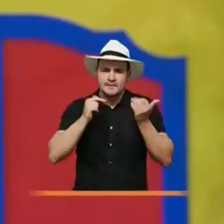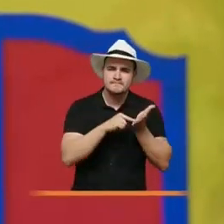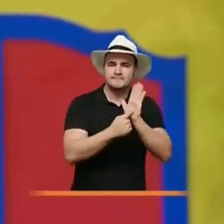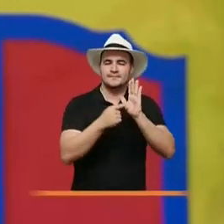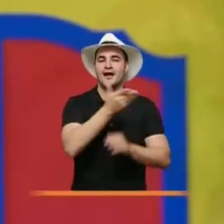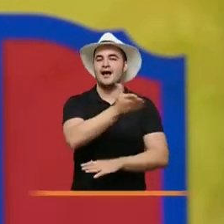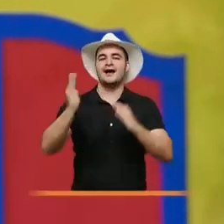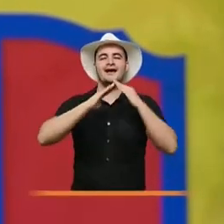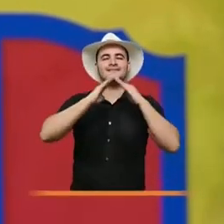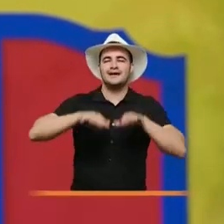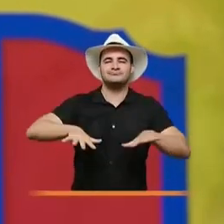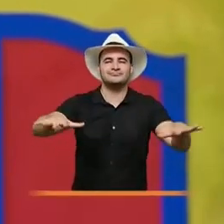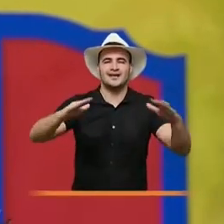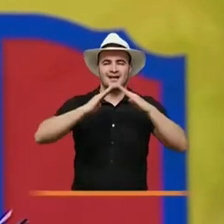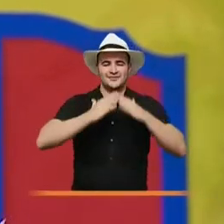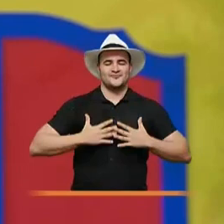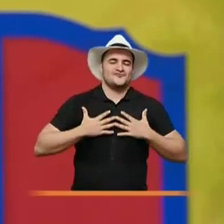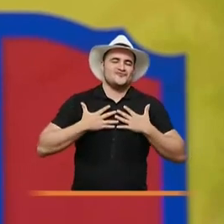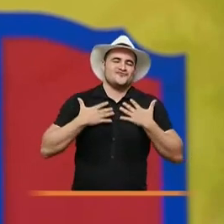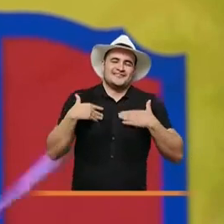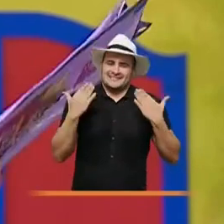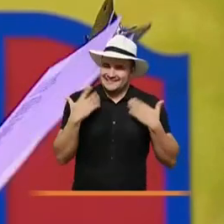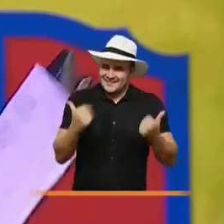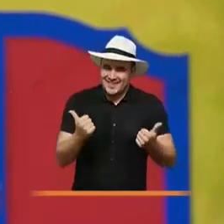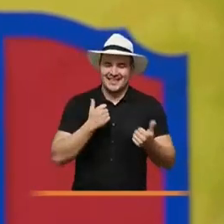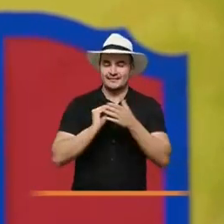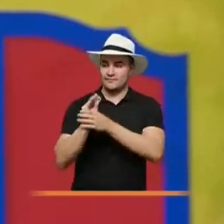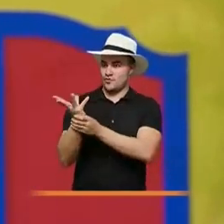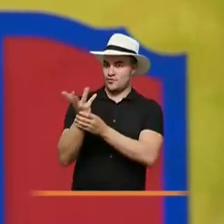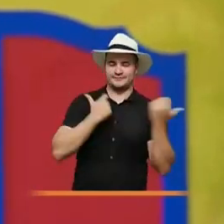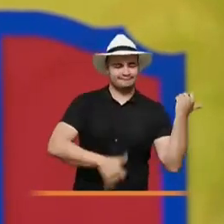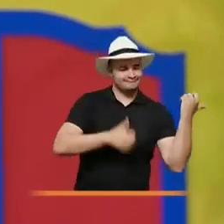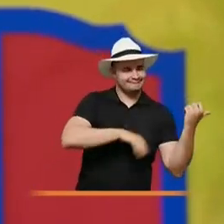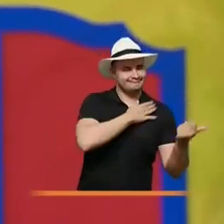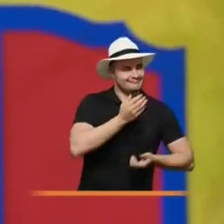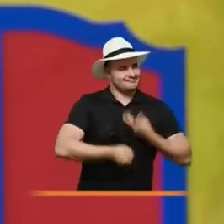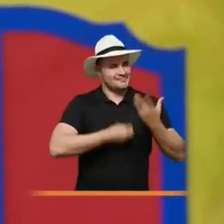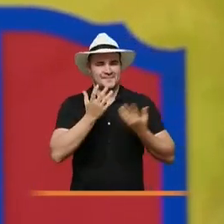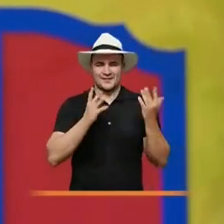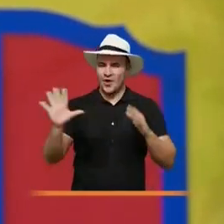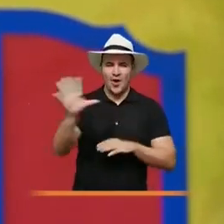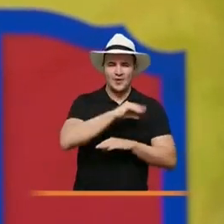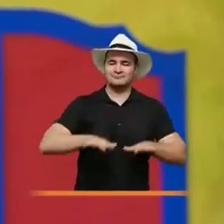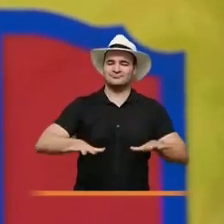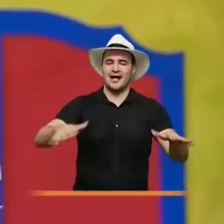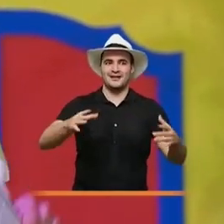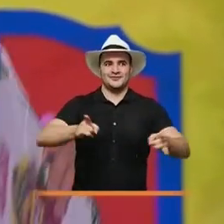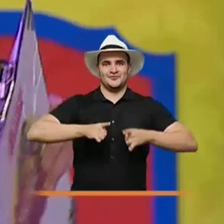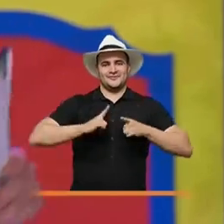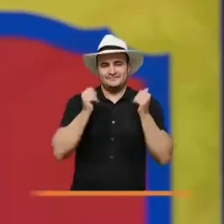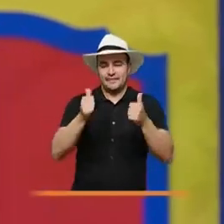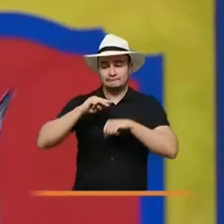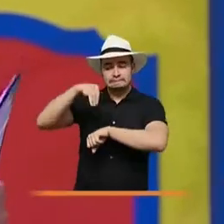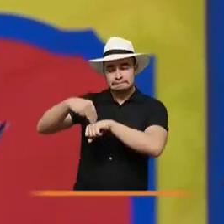ustedes sientan la emoción y vibren con las flores con los billeteros con los trovadores y es que precisamente nuestro equipo de telemedellín